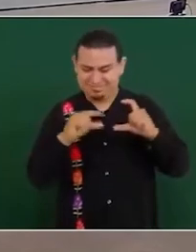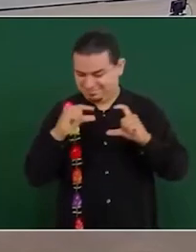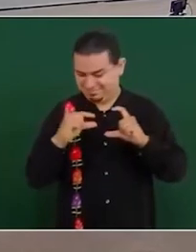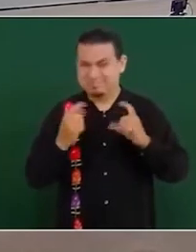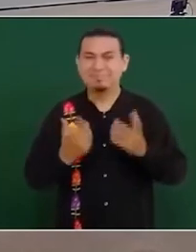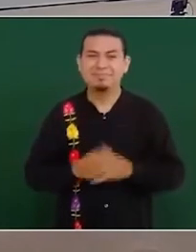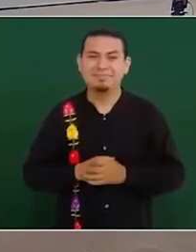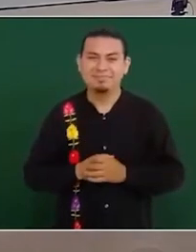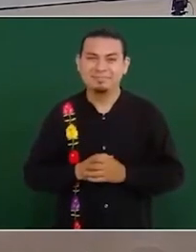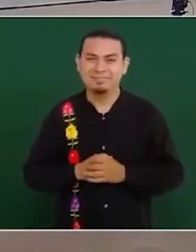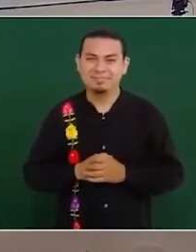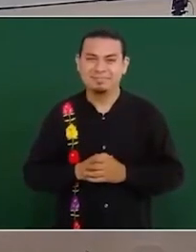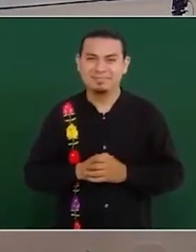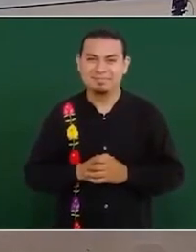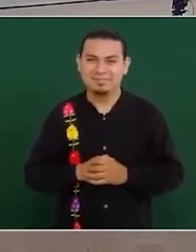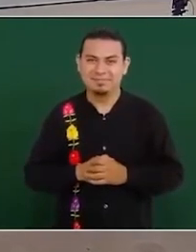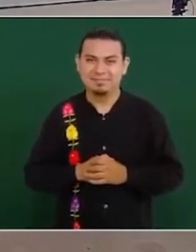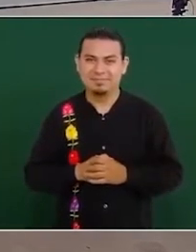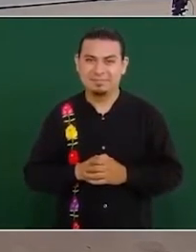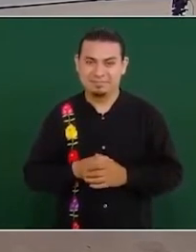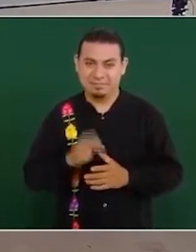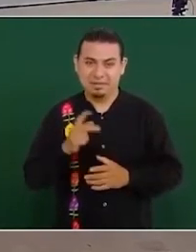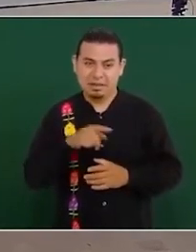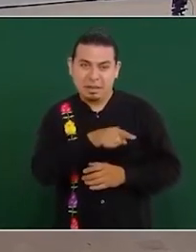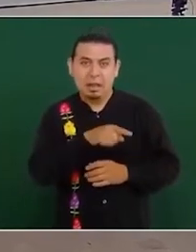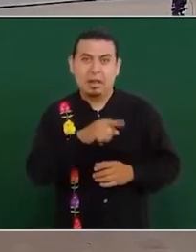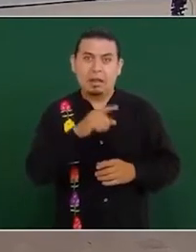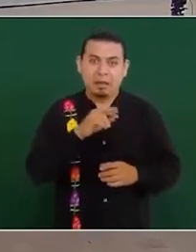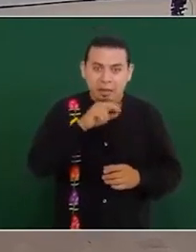no tienen información, pero lo hago